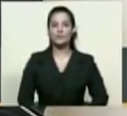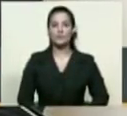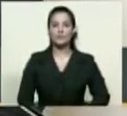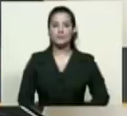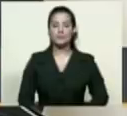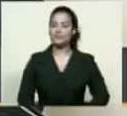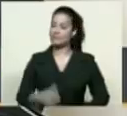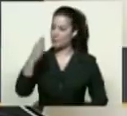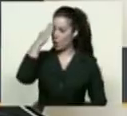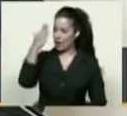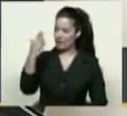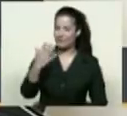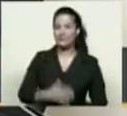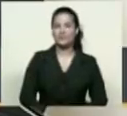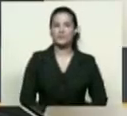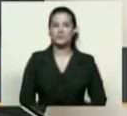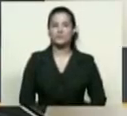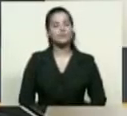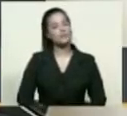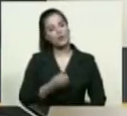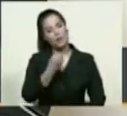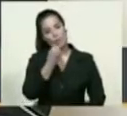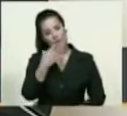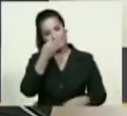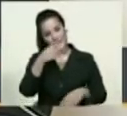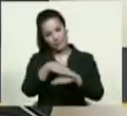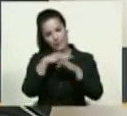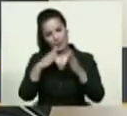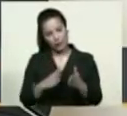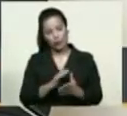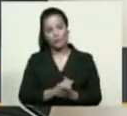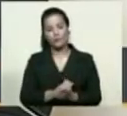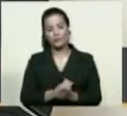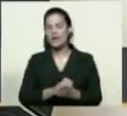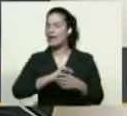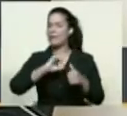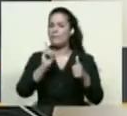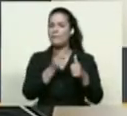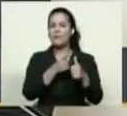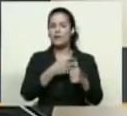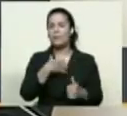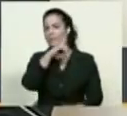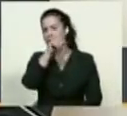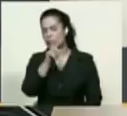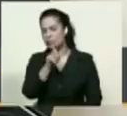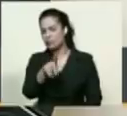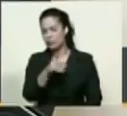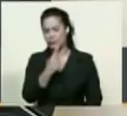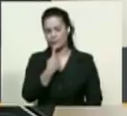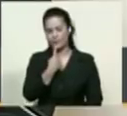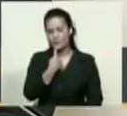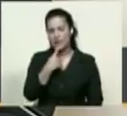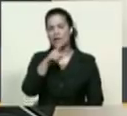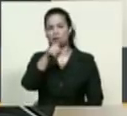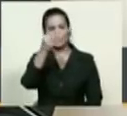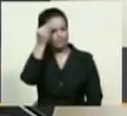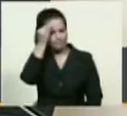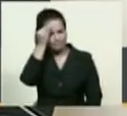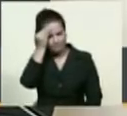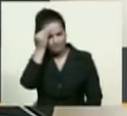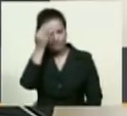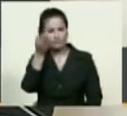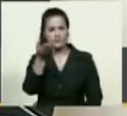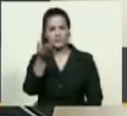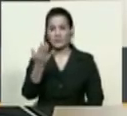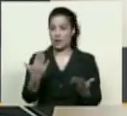¿Cómo está, Liz? Buenas tardes. Muy bien, ministro. En principio quisiera saber su opinión con respecto a lo de el